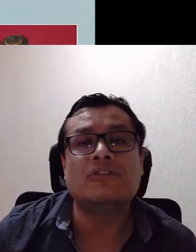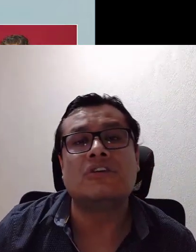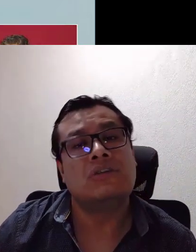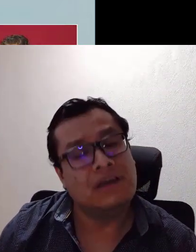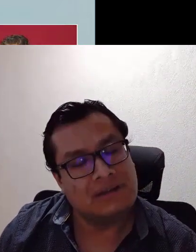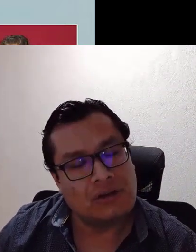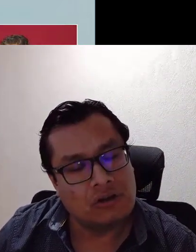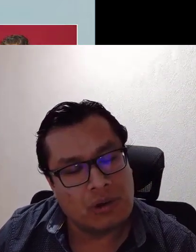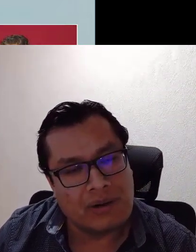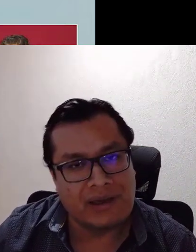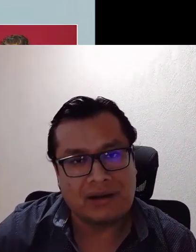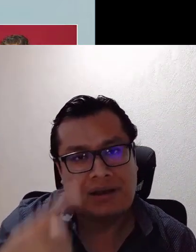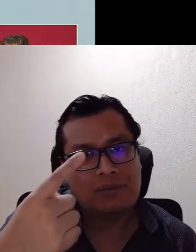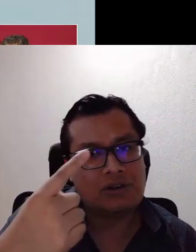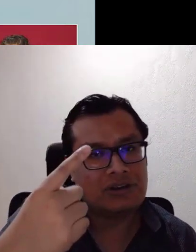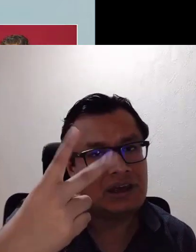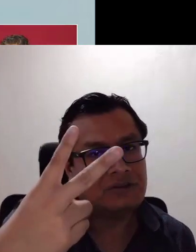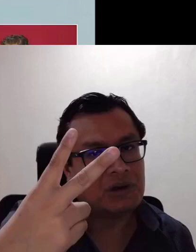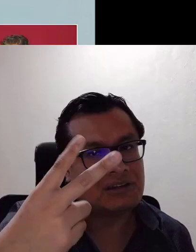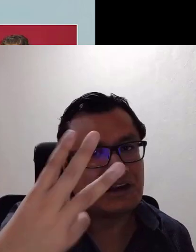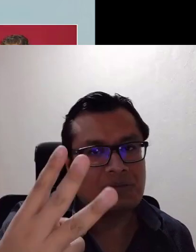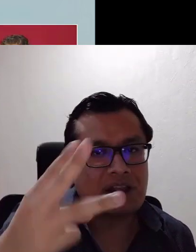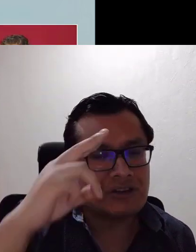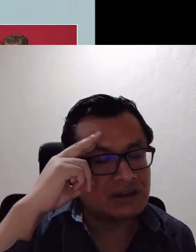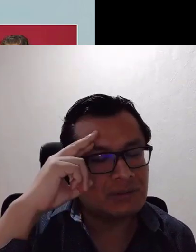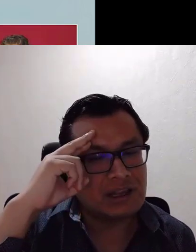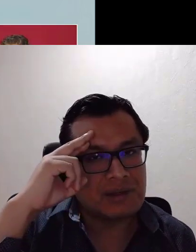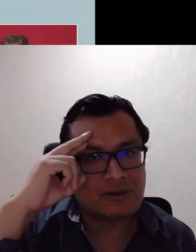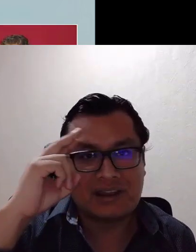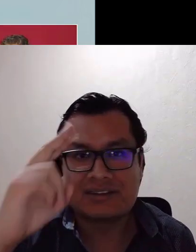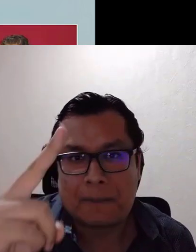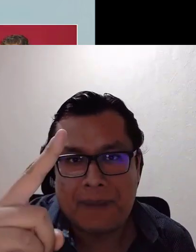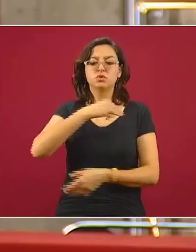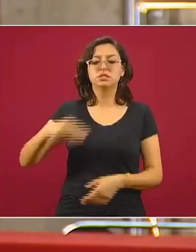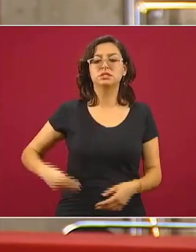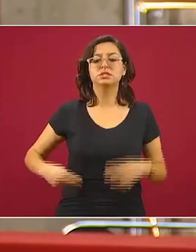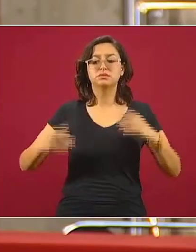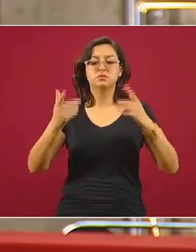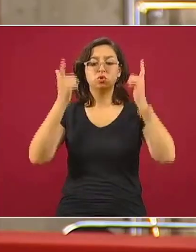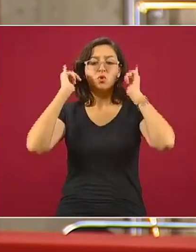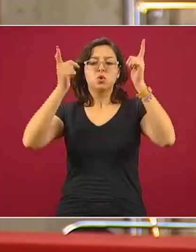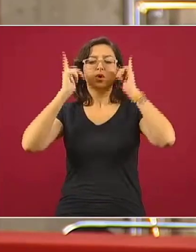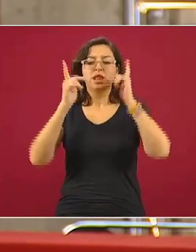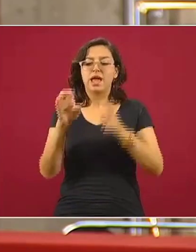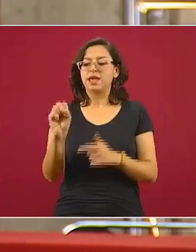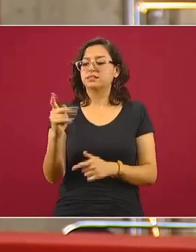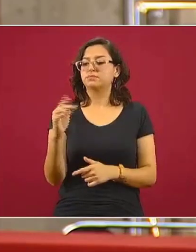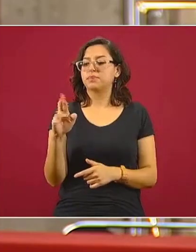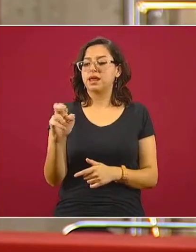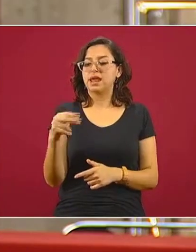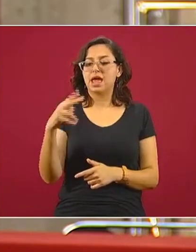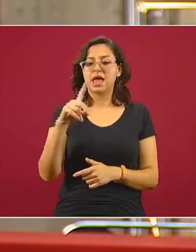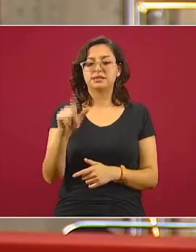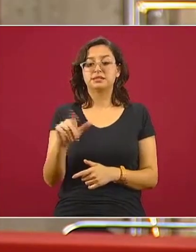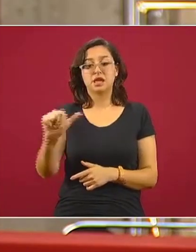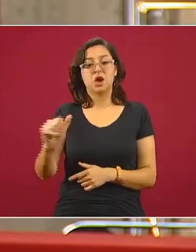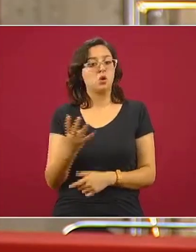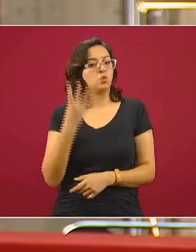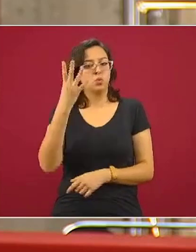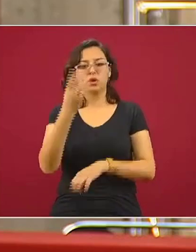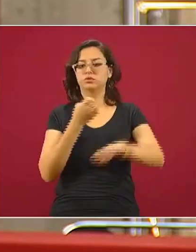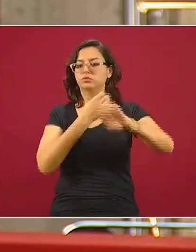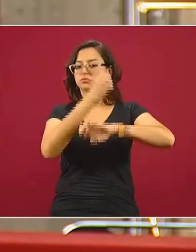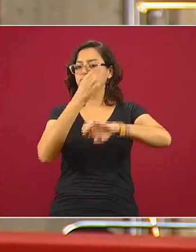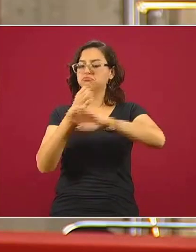Cuídense mucho y si no los vuelvo a ver, buenos días, buenas tardes, buenas noches y buenas madrugadas. Bye. Han sido cuatro estados los que definitivamente han